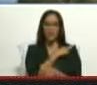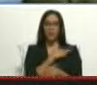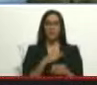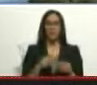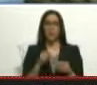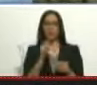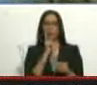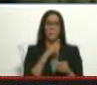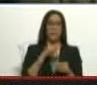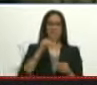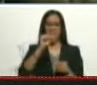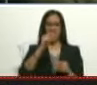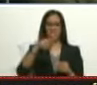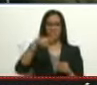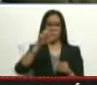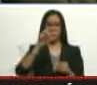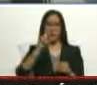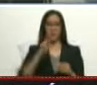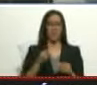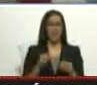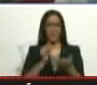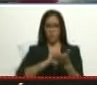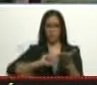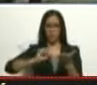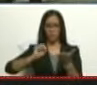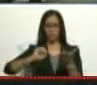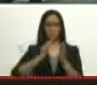apellido Esper, en un libro que escribió.